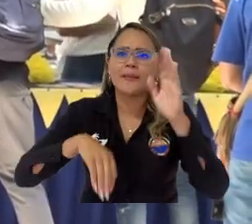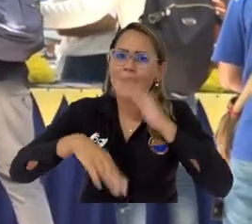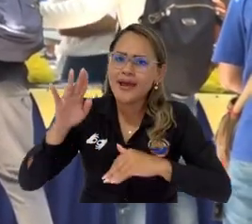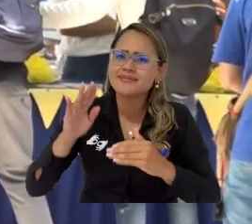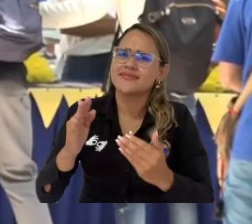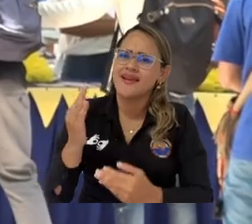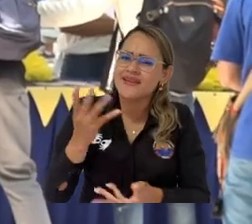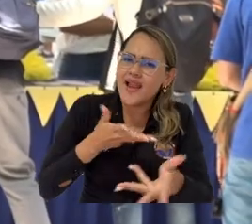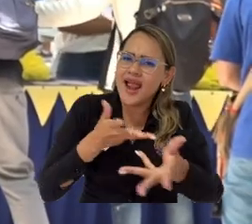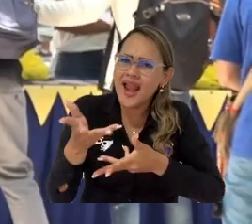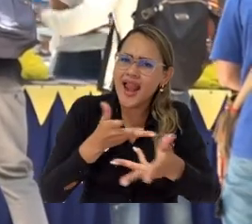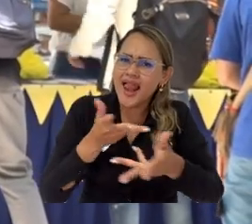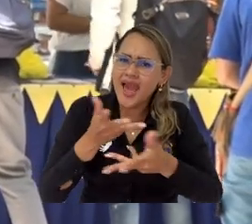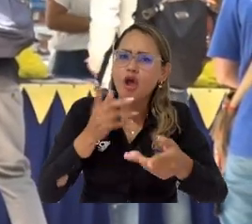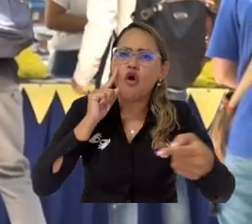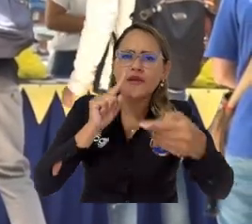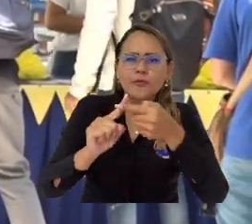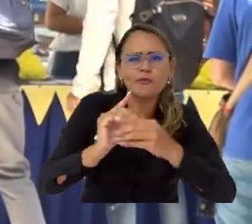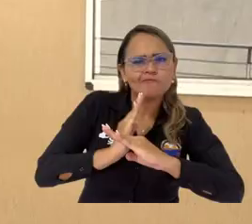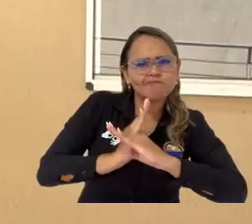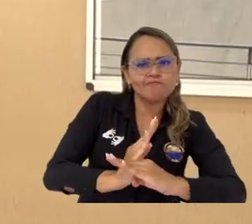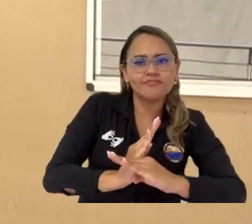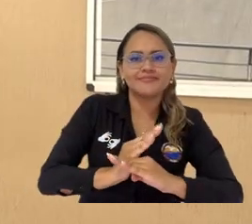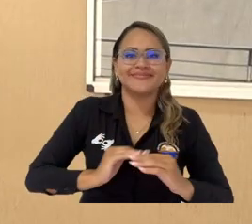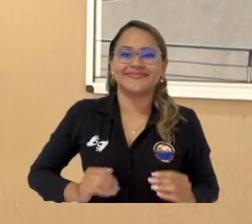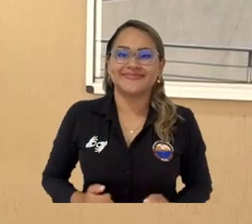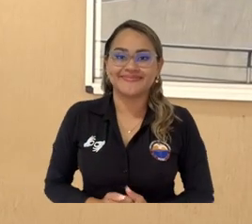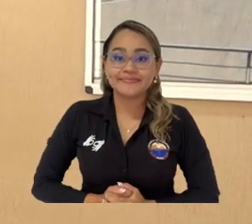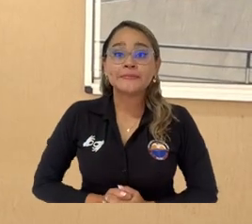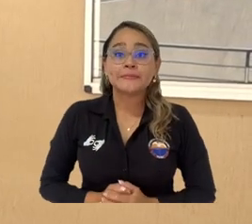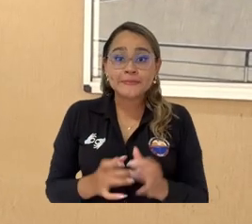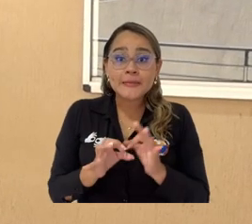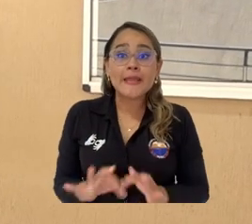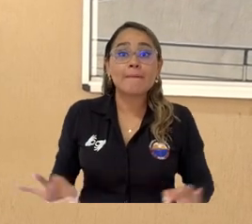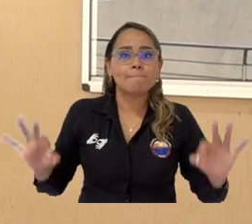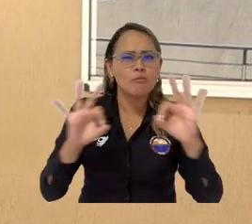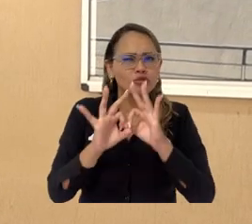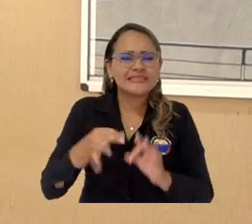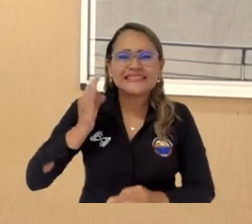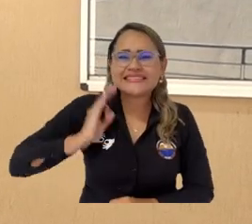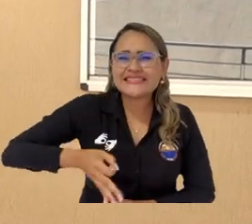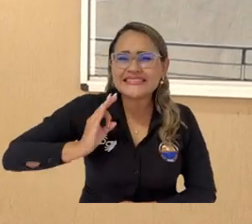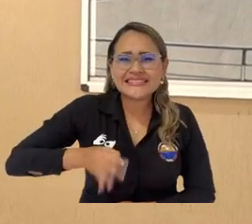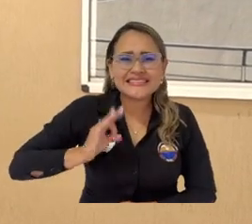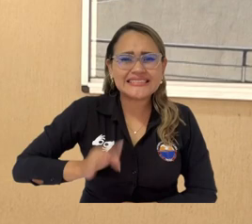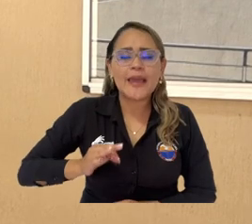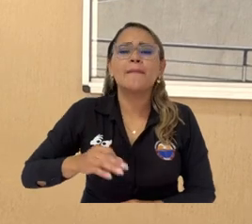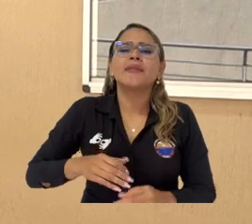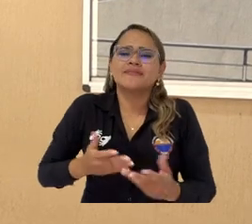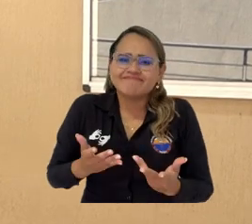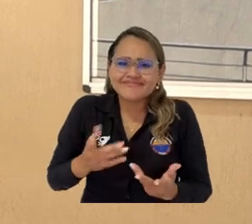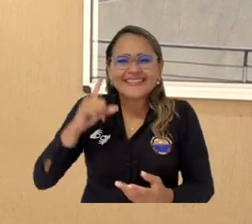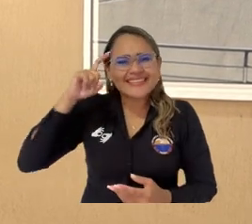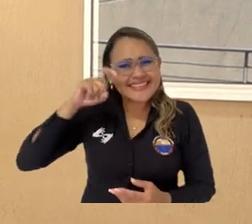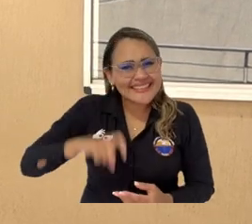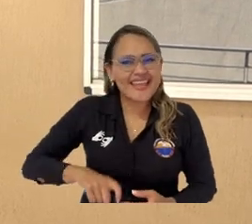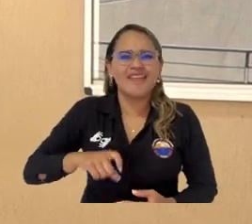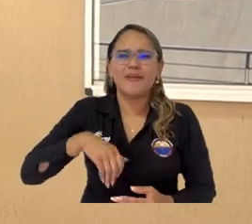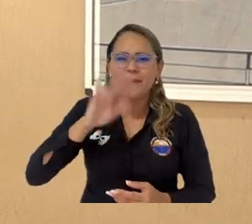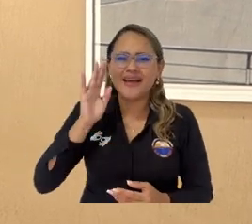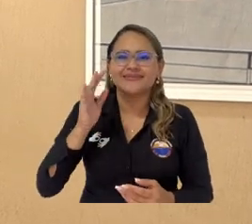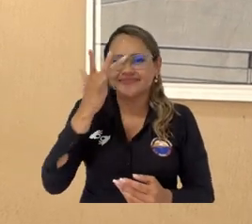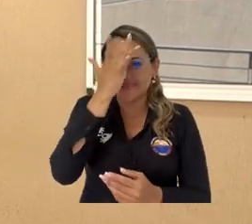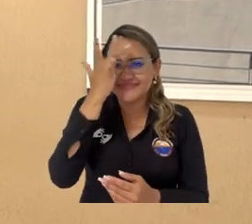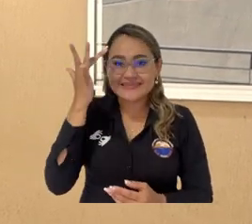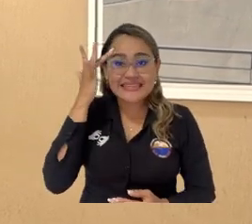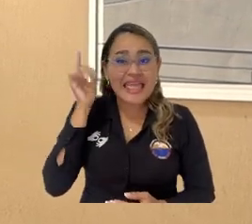muy completa para trabajar sobre la prevención de esto. Es muy importante que siempre hagamos énfasis en que la salud mental es